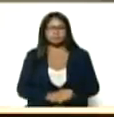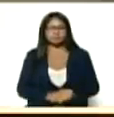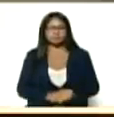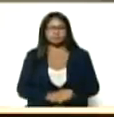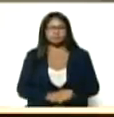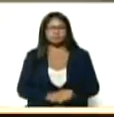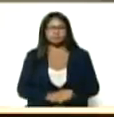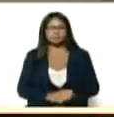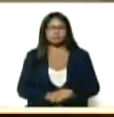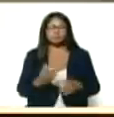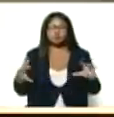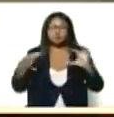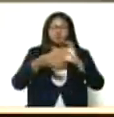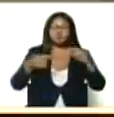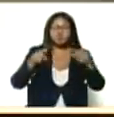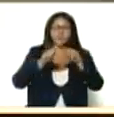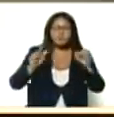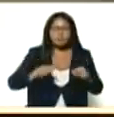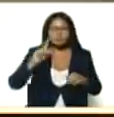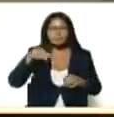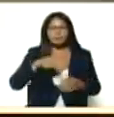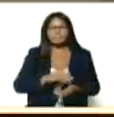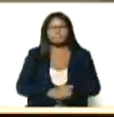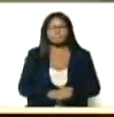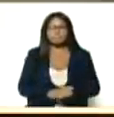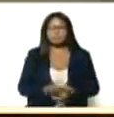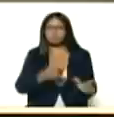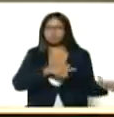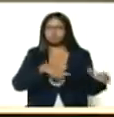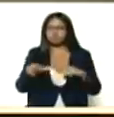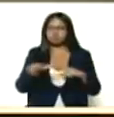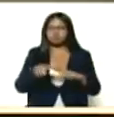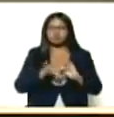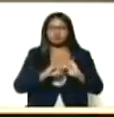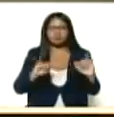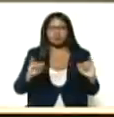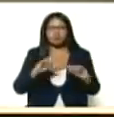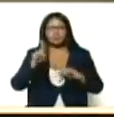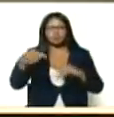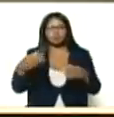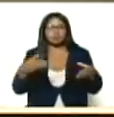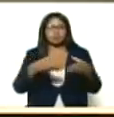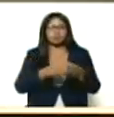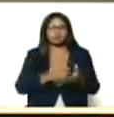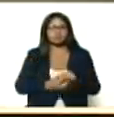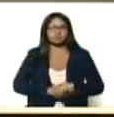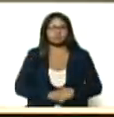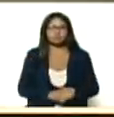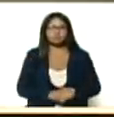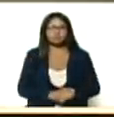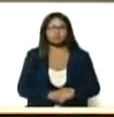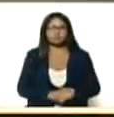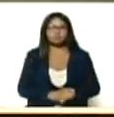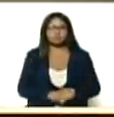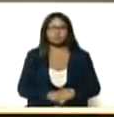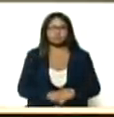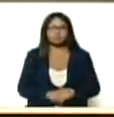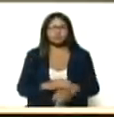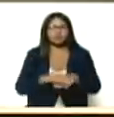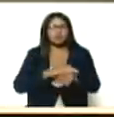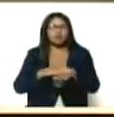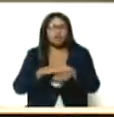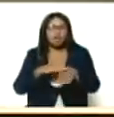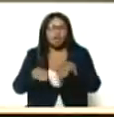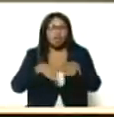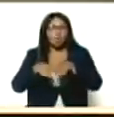Vicepresidente enlace con Freddy Guevara. Freddy, ¿está listo ya Torrealba para la próxima reunión? Es el jueves, ¿no? Reunión de